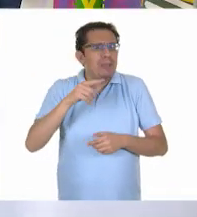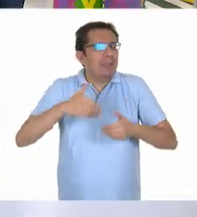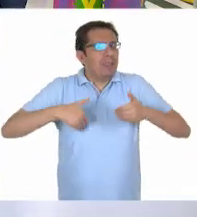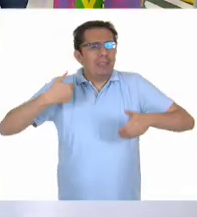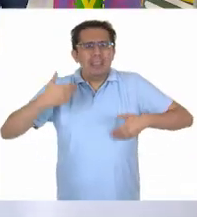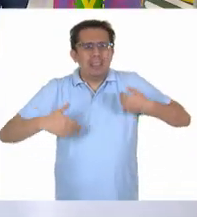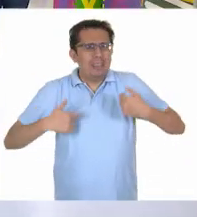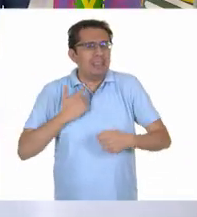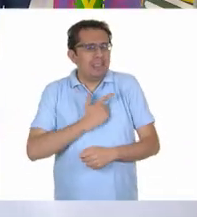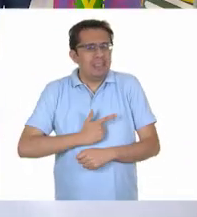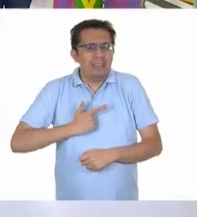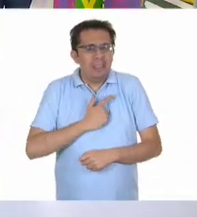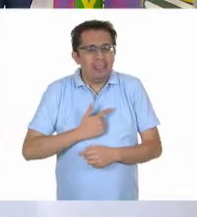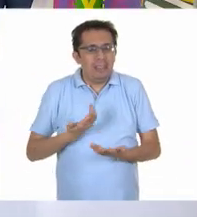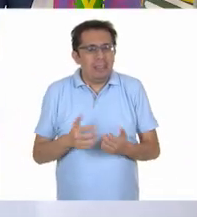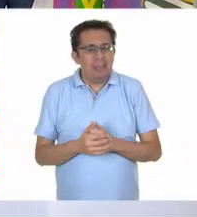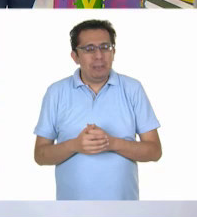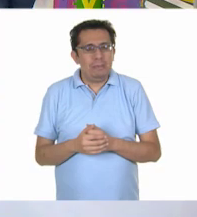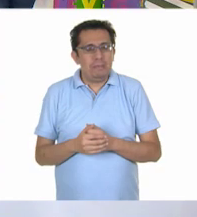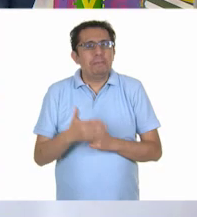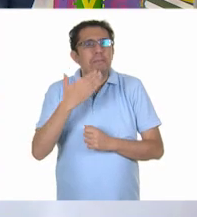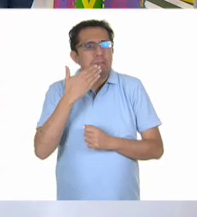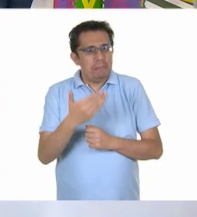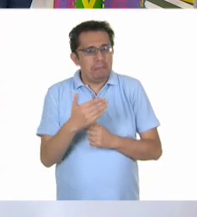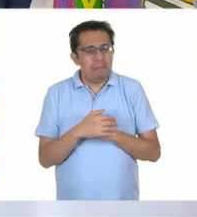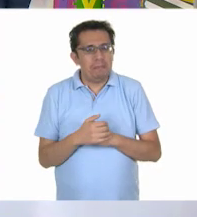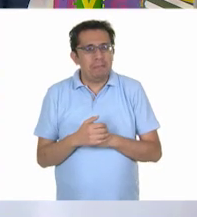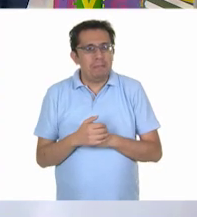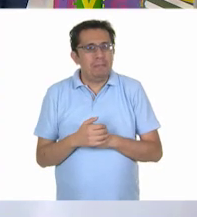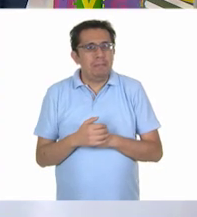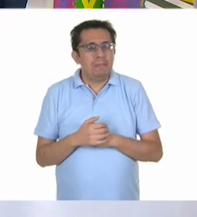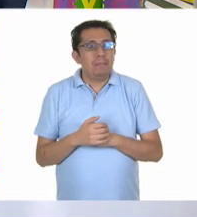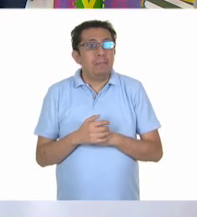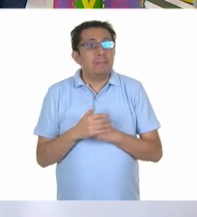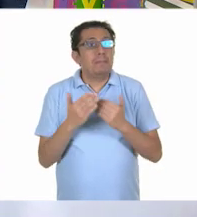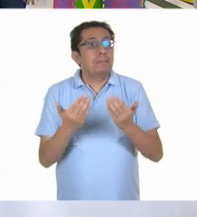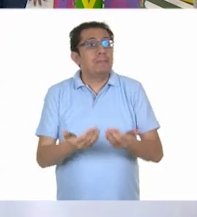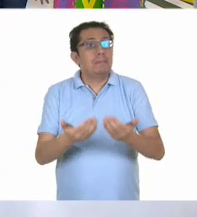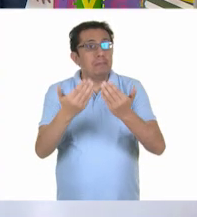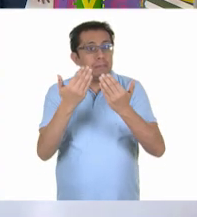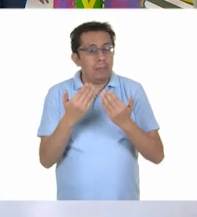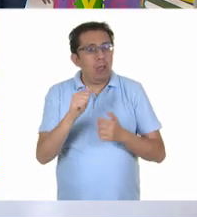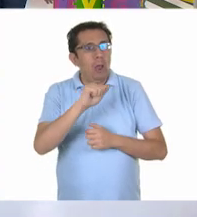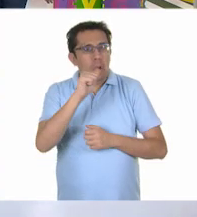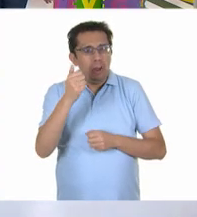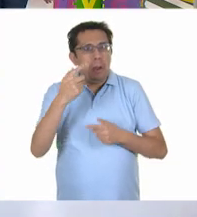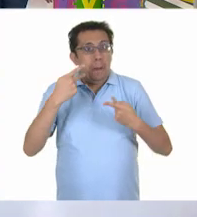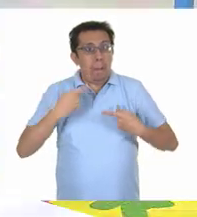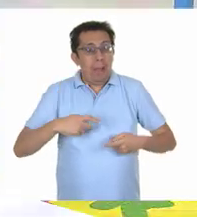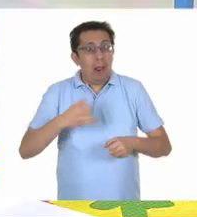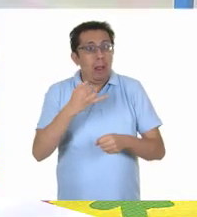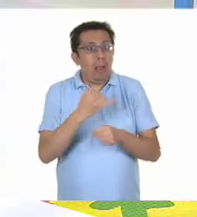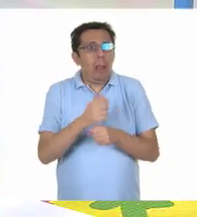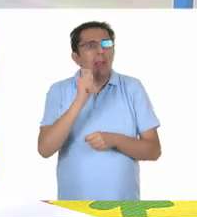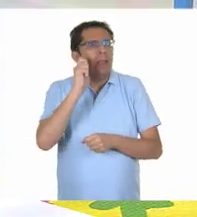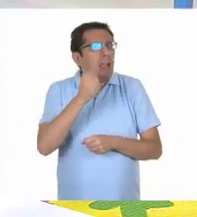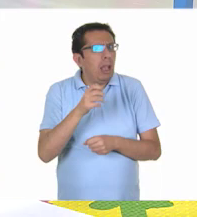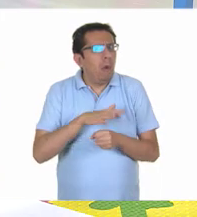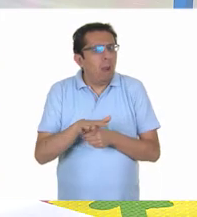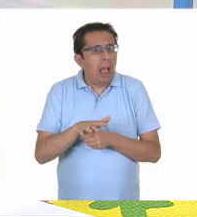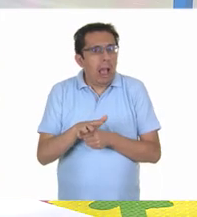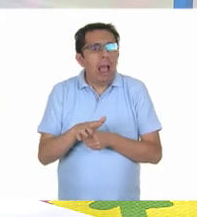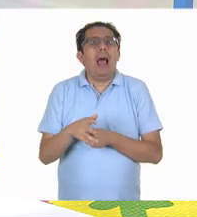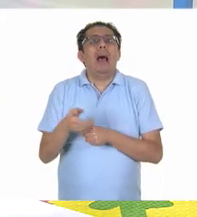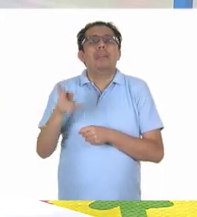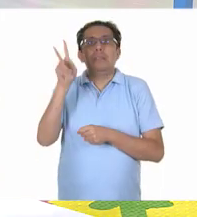fácil. Ah, y además como que es divertido, ¿no? Muy divertido. Estás viendo cómo los pones. Muy bien, ahora vamos a hacer la siguiente... ¿El siguiente personaje